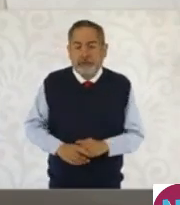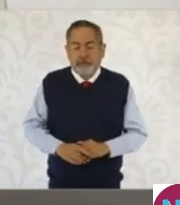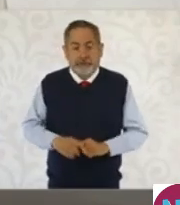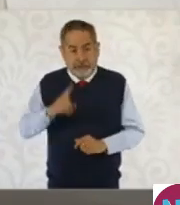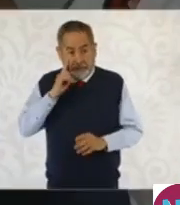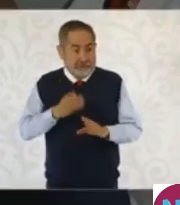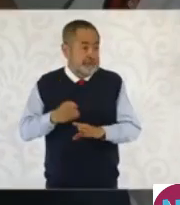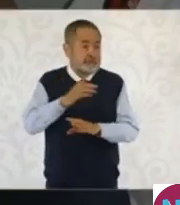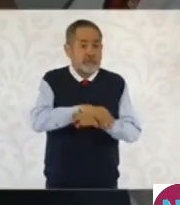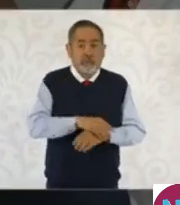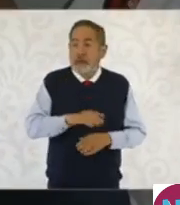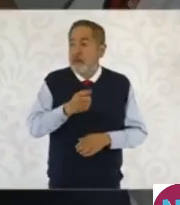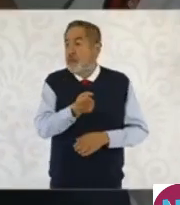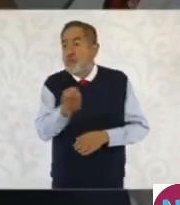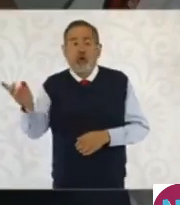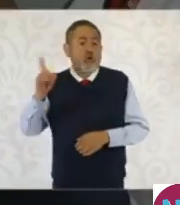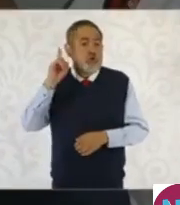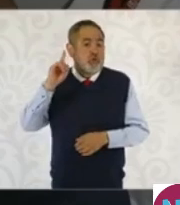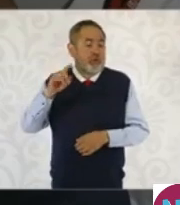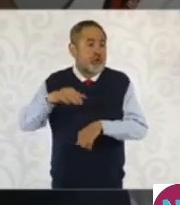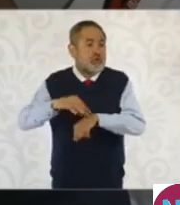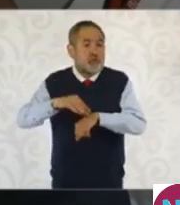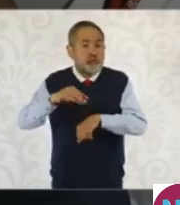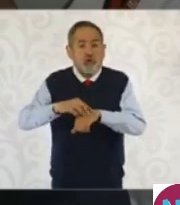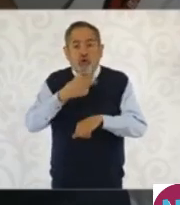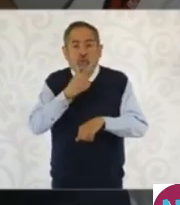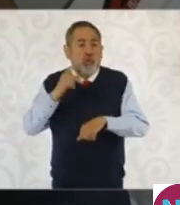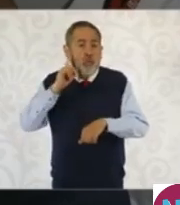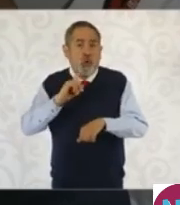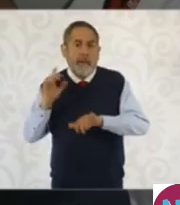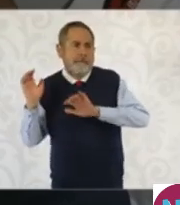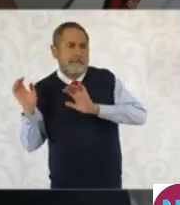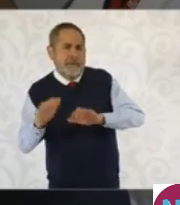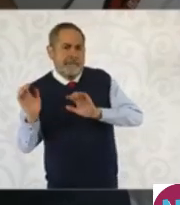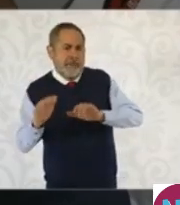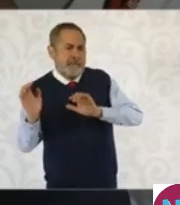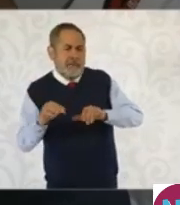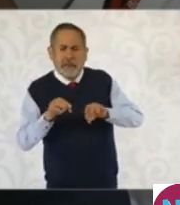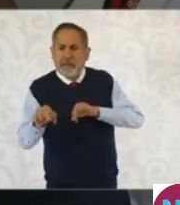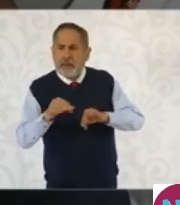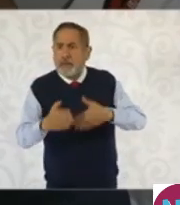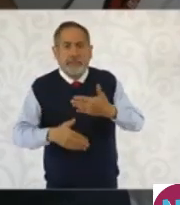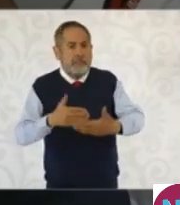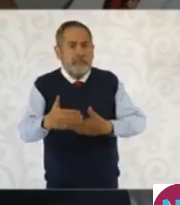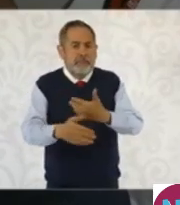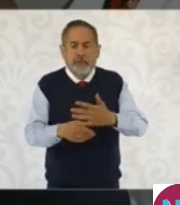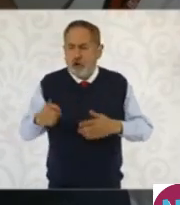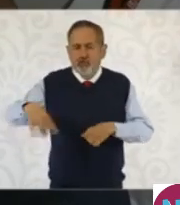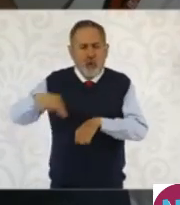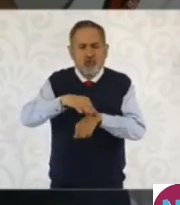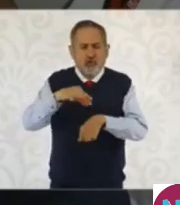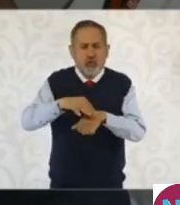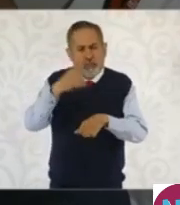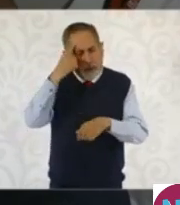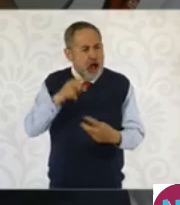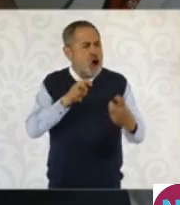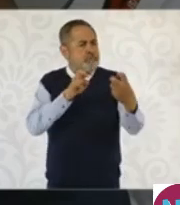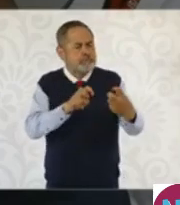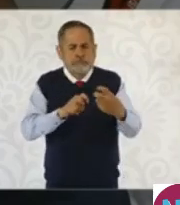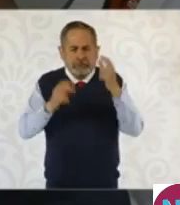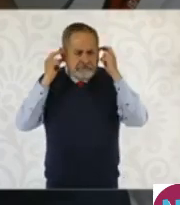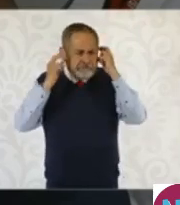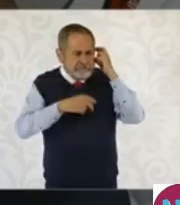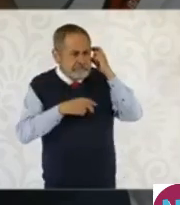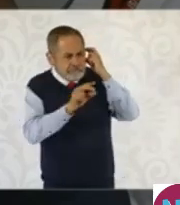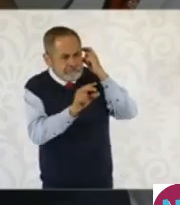Primero, contratando más médicos y más médicas. Las médicas y los médicos familiares durante mucho tiempo